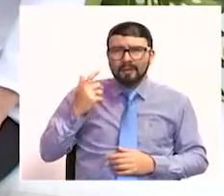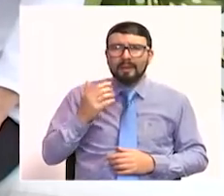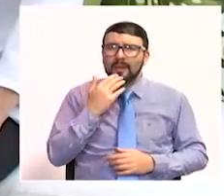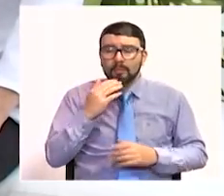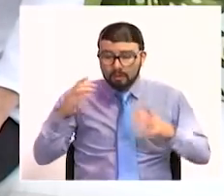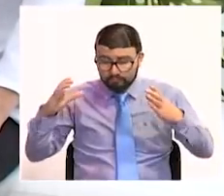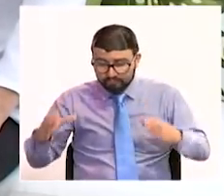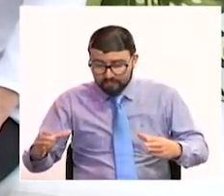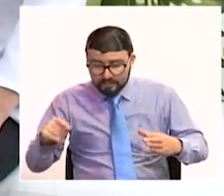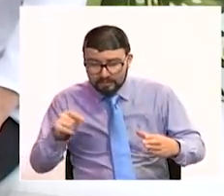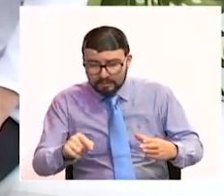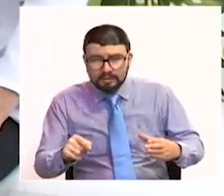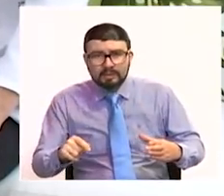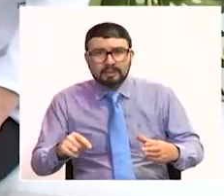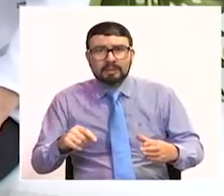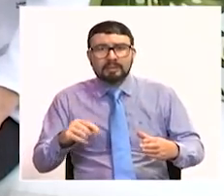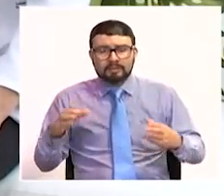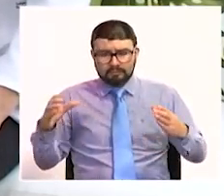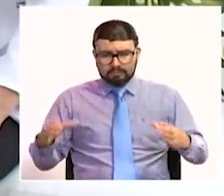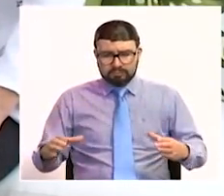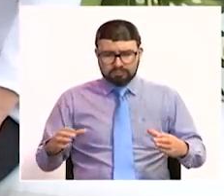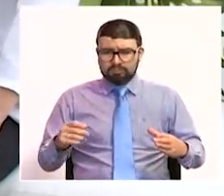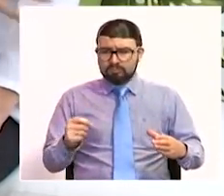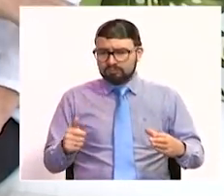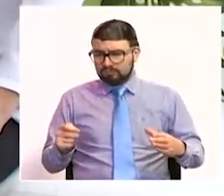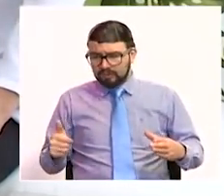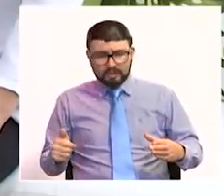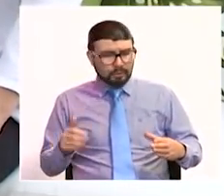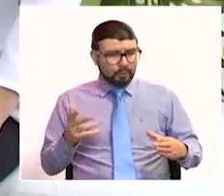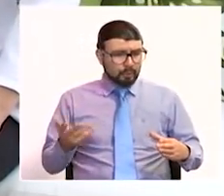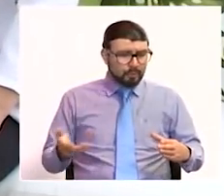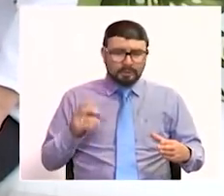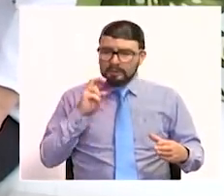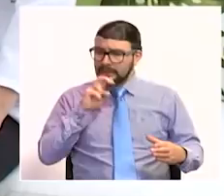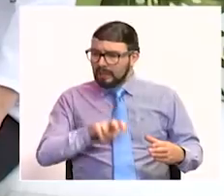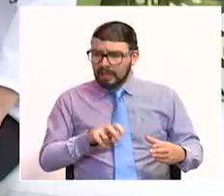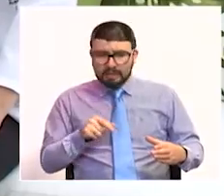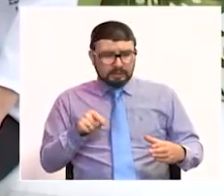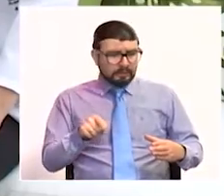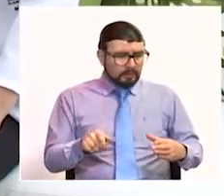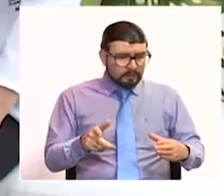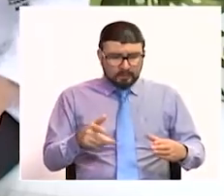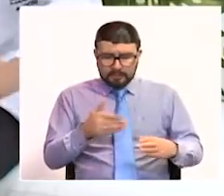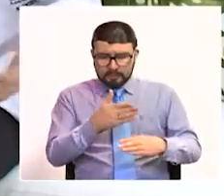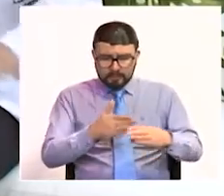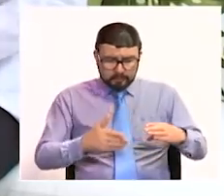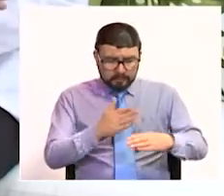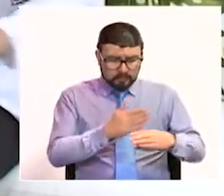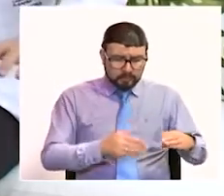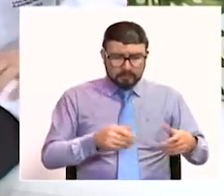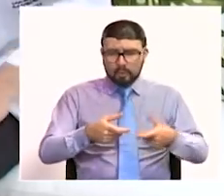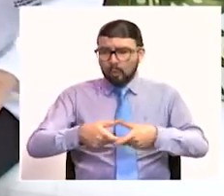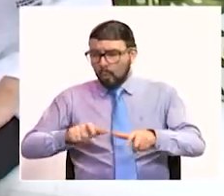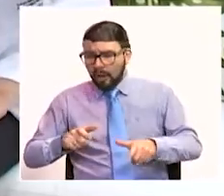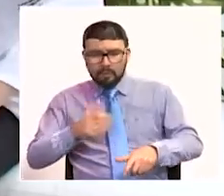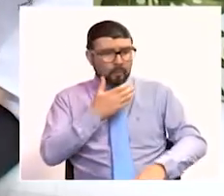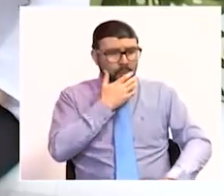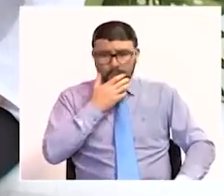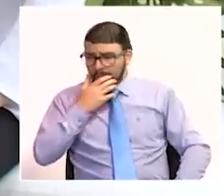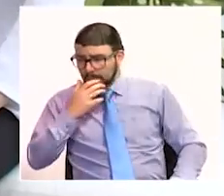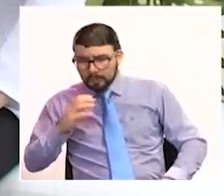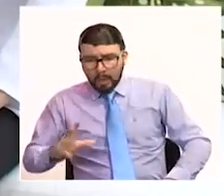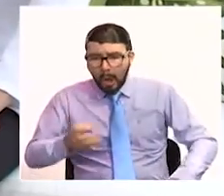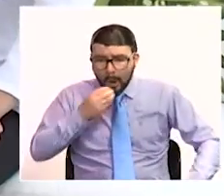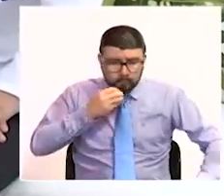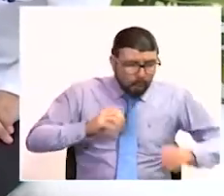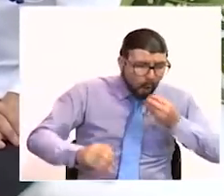tiene 4 o 5 proteínas, tanto de origen vegetal como de origen animal. Es una mezcla que definitivamente hay que